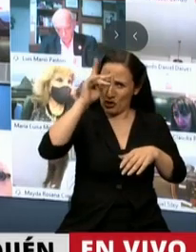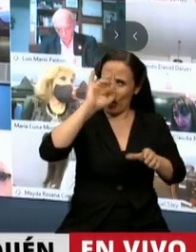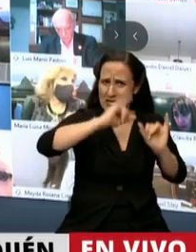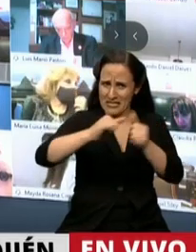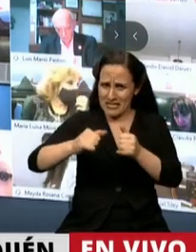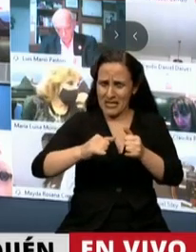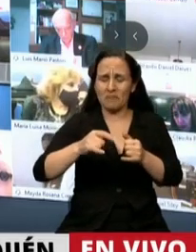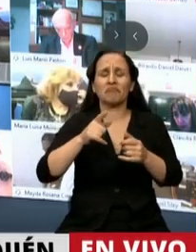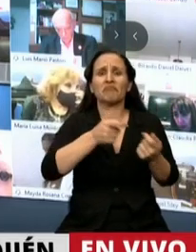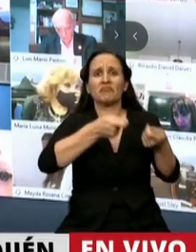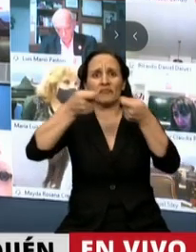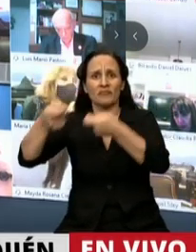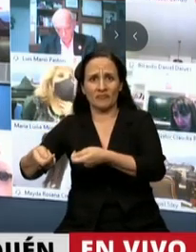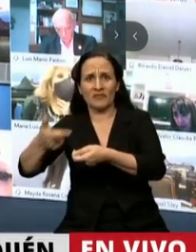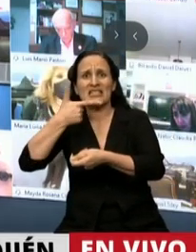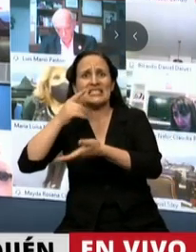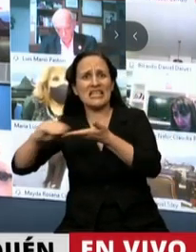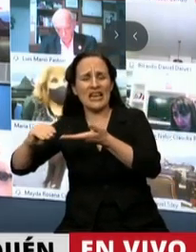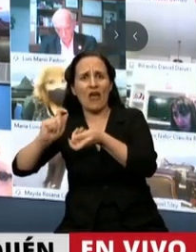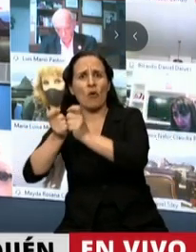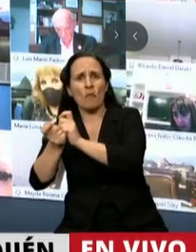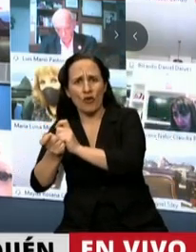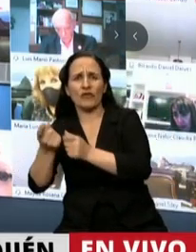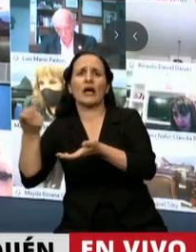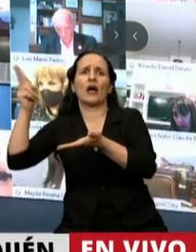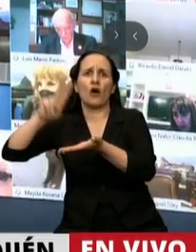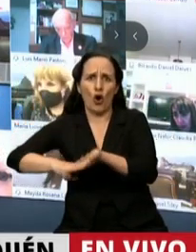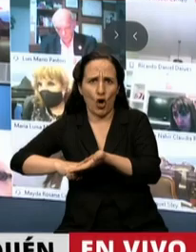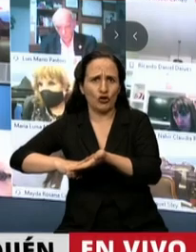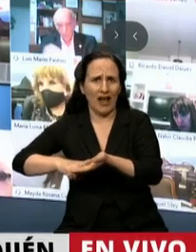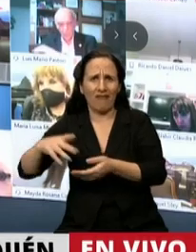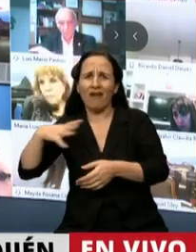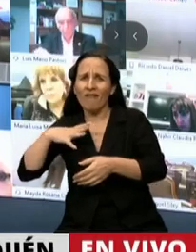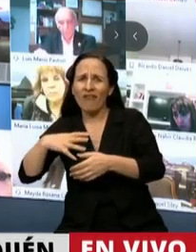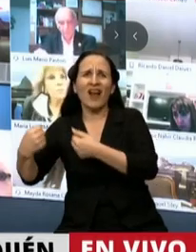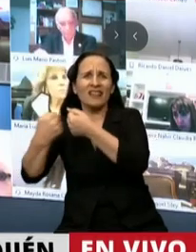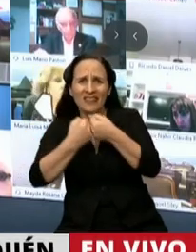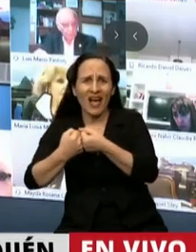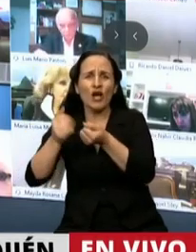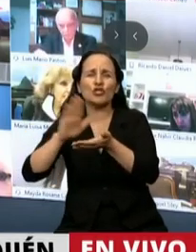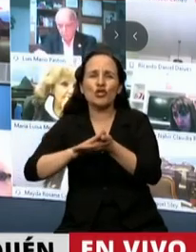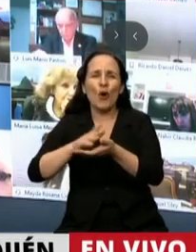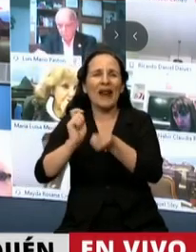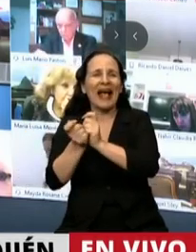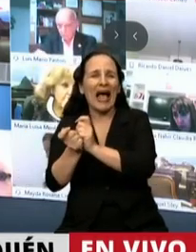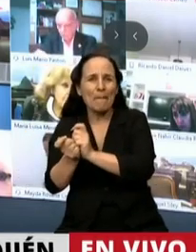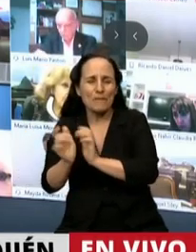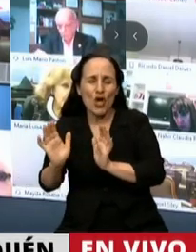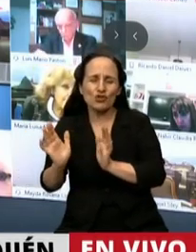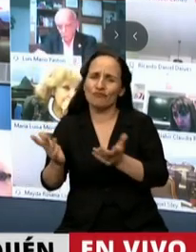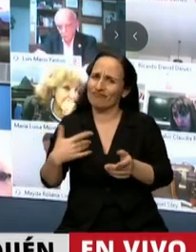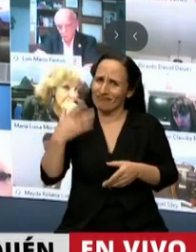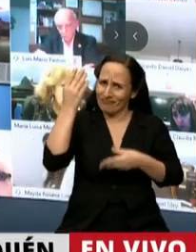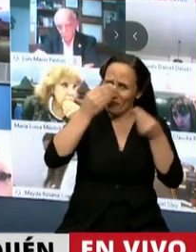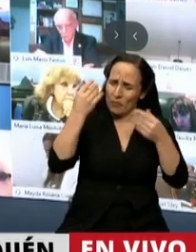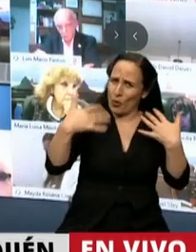el Senado la modifica una vez más, sin generar los consensos previos sobre los cambios introducidos. Me